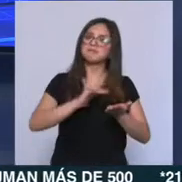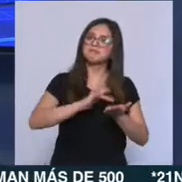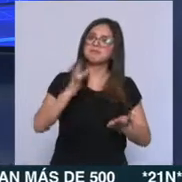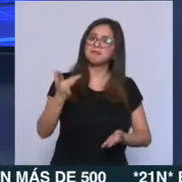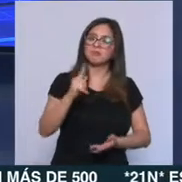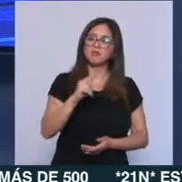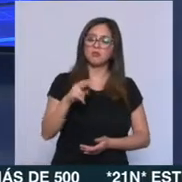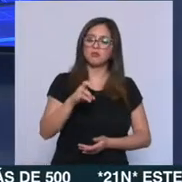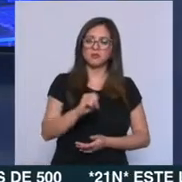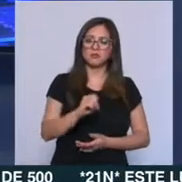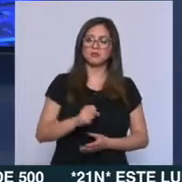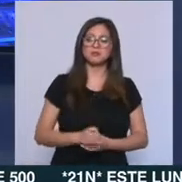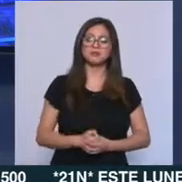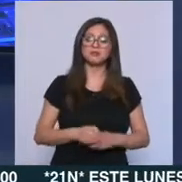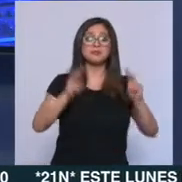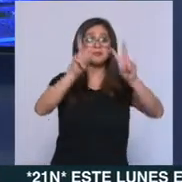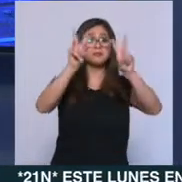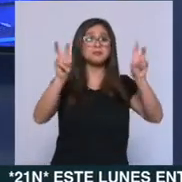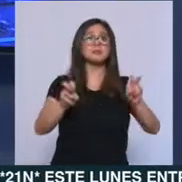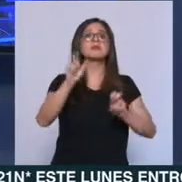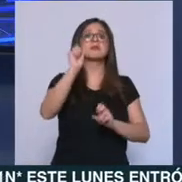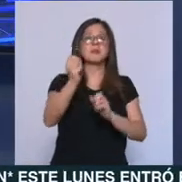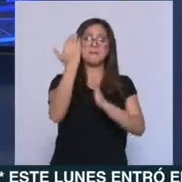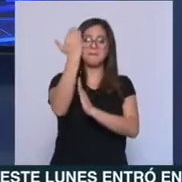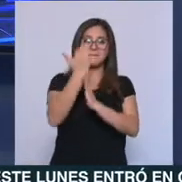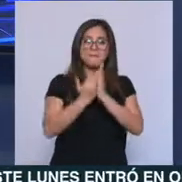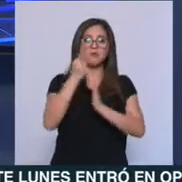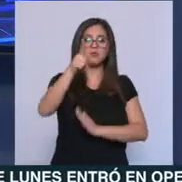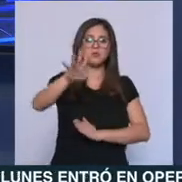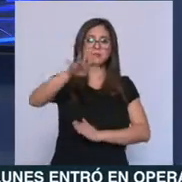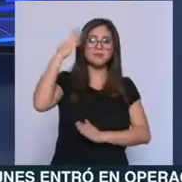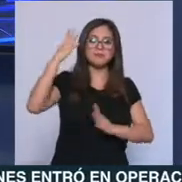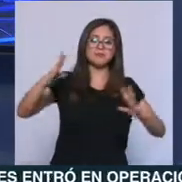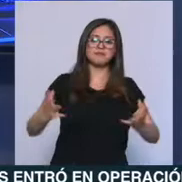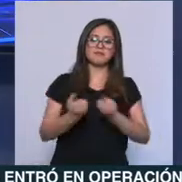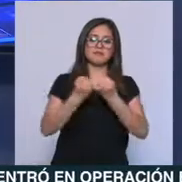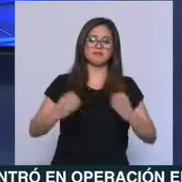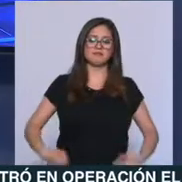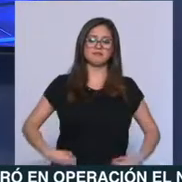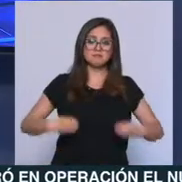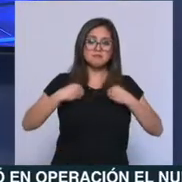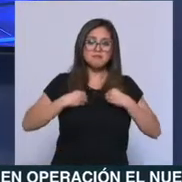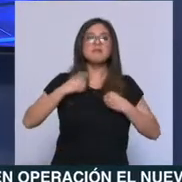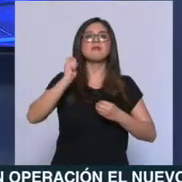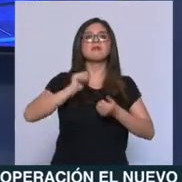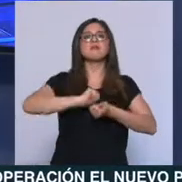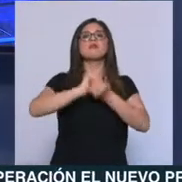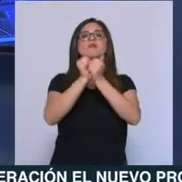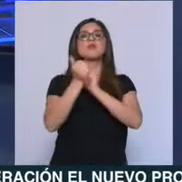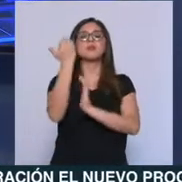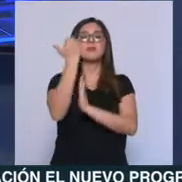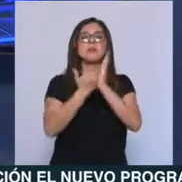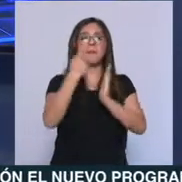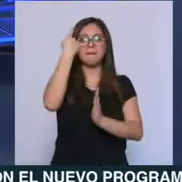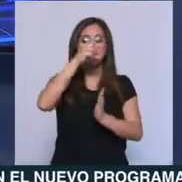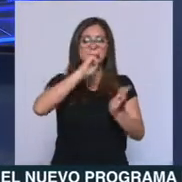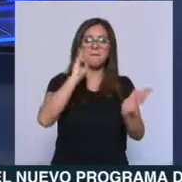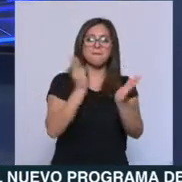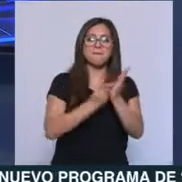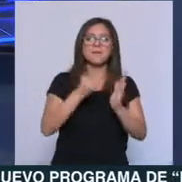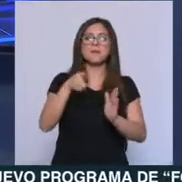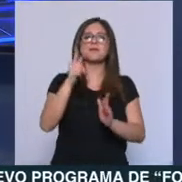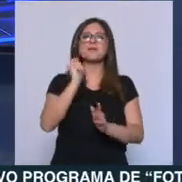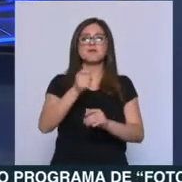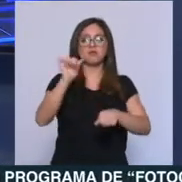Y le informamos, con la frase "bájale, salva vidas", inició de manera oficial el nuevo esquema de sanciones para los infractores de tránsito,